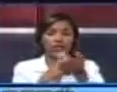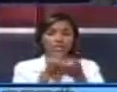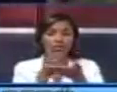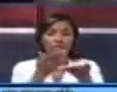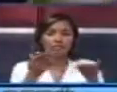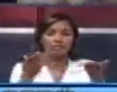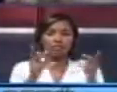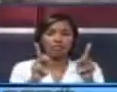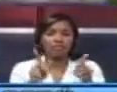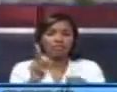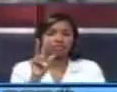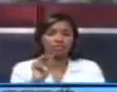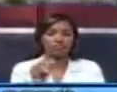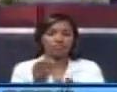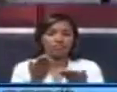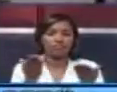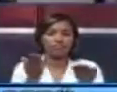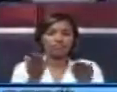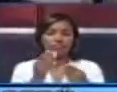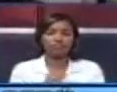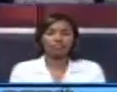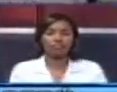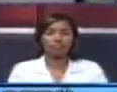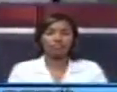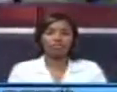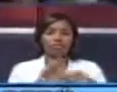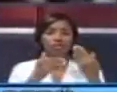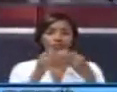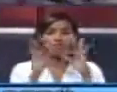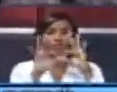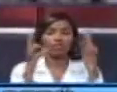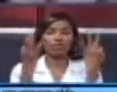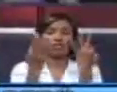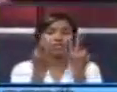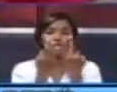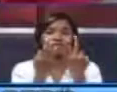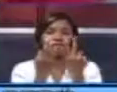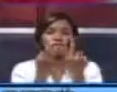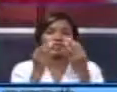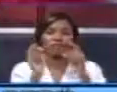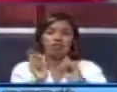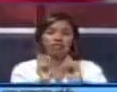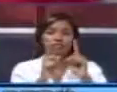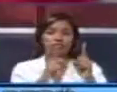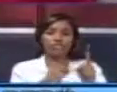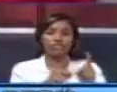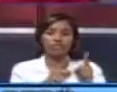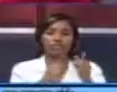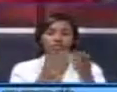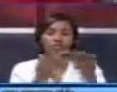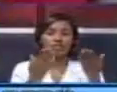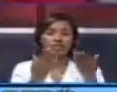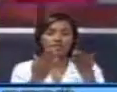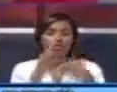Los familiares de estas 7 víctimas por las que hoy se presentan estas denuncias estuvieron presentes y nosotros...